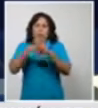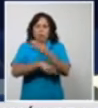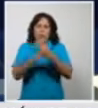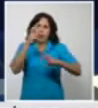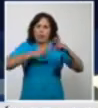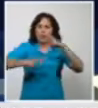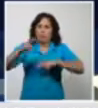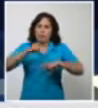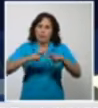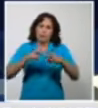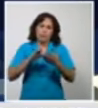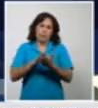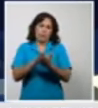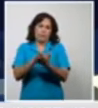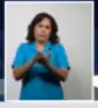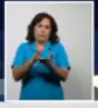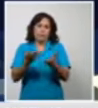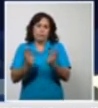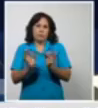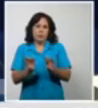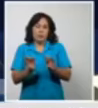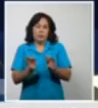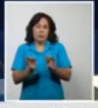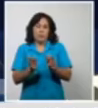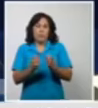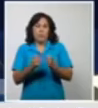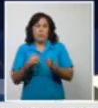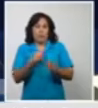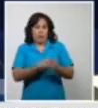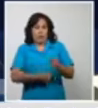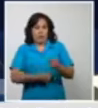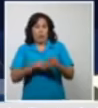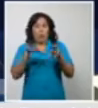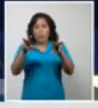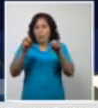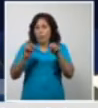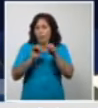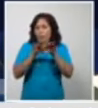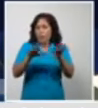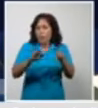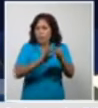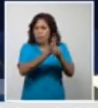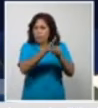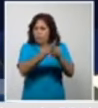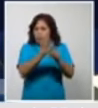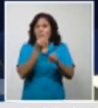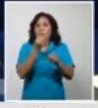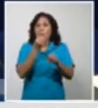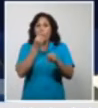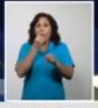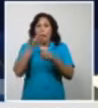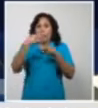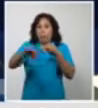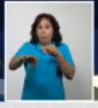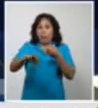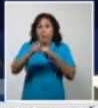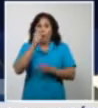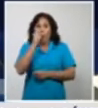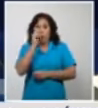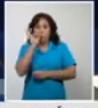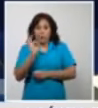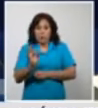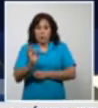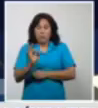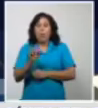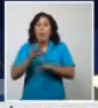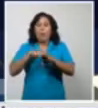estudiarlo, pues plantean que el nuevo coronavirus puede persistir en el semen de los hombres, incluso